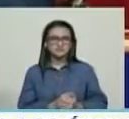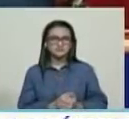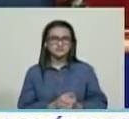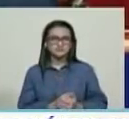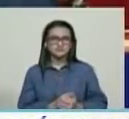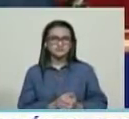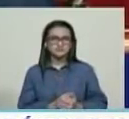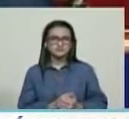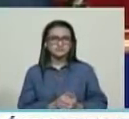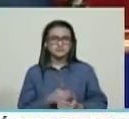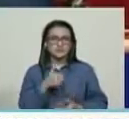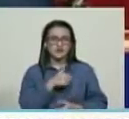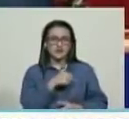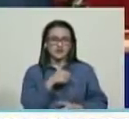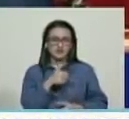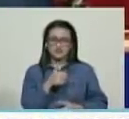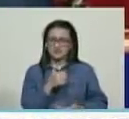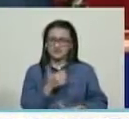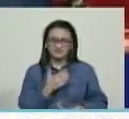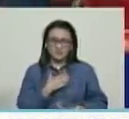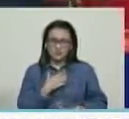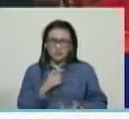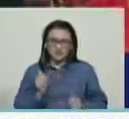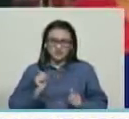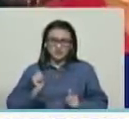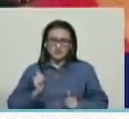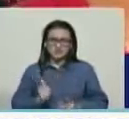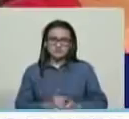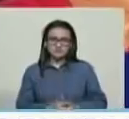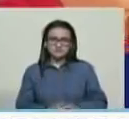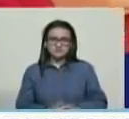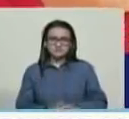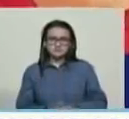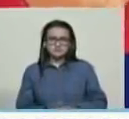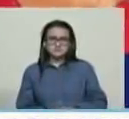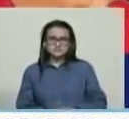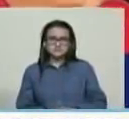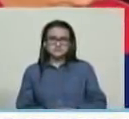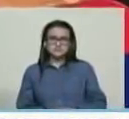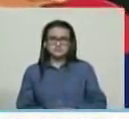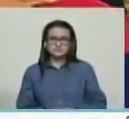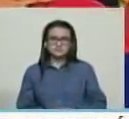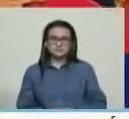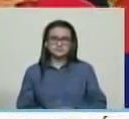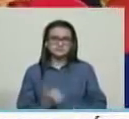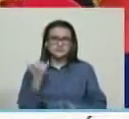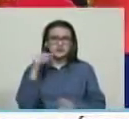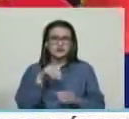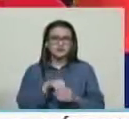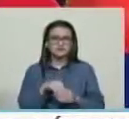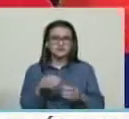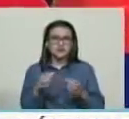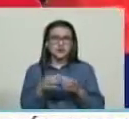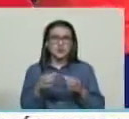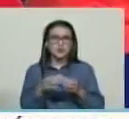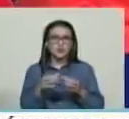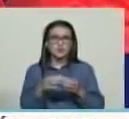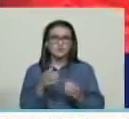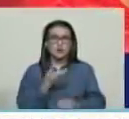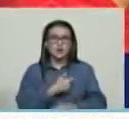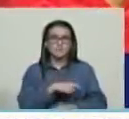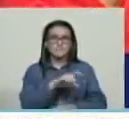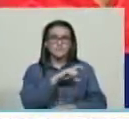en cada una de sus partes la pretendida injerencia del Parlamento